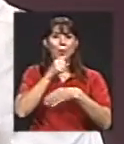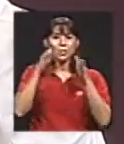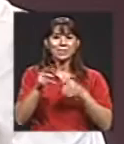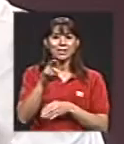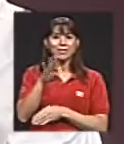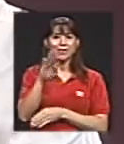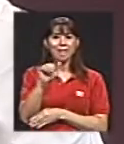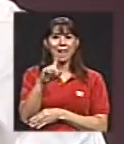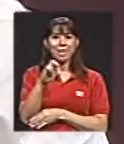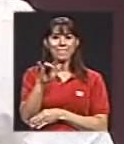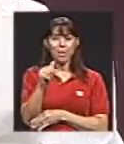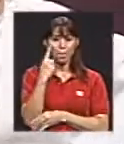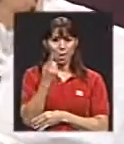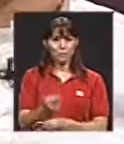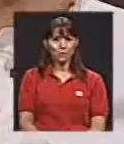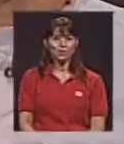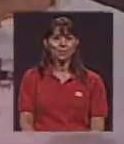grita leyva veamos